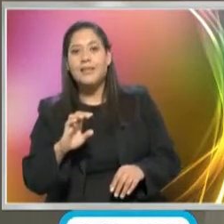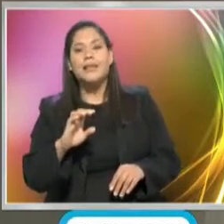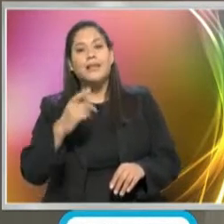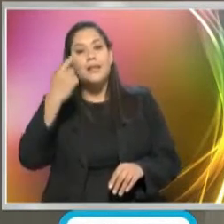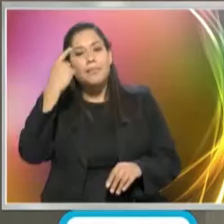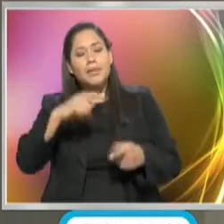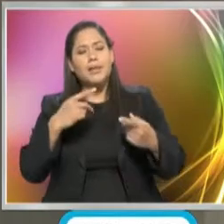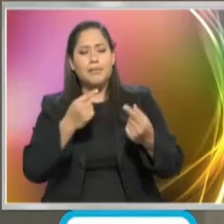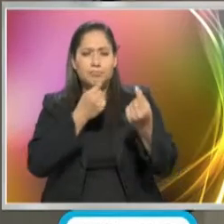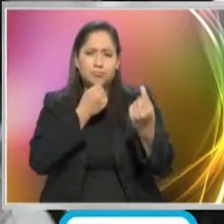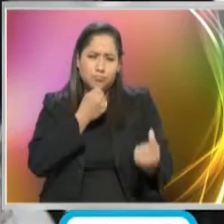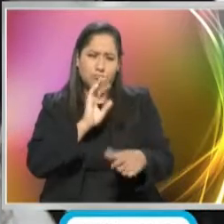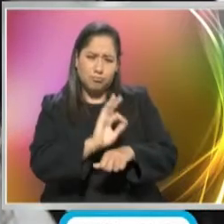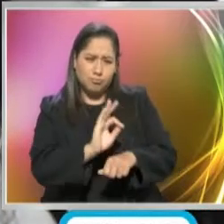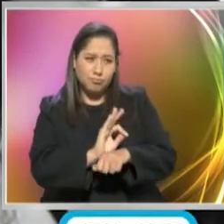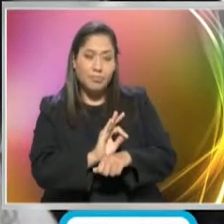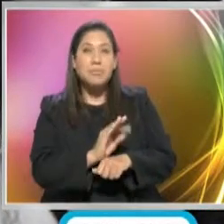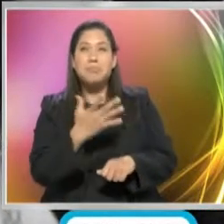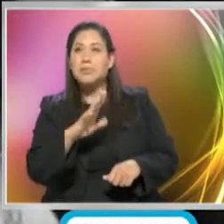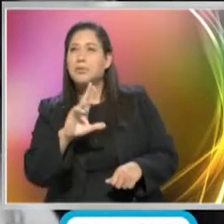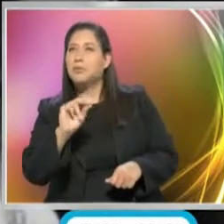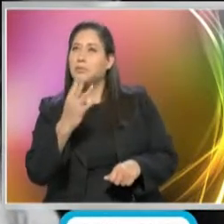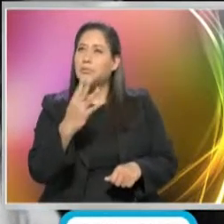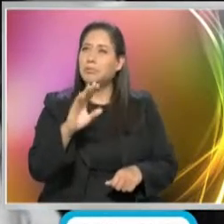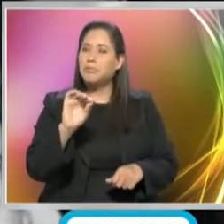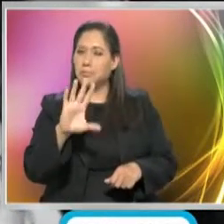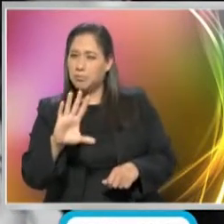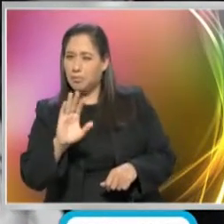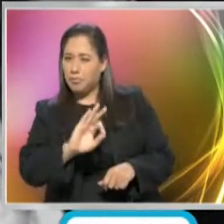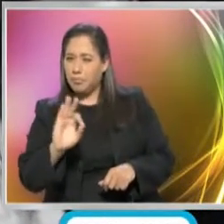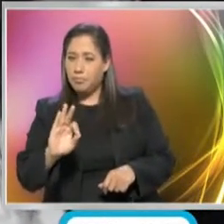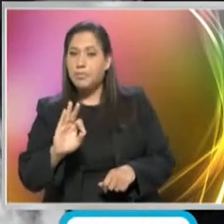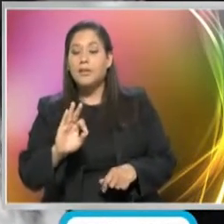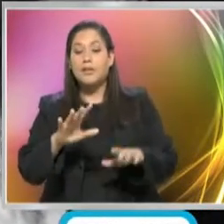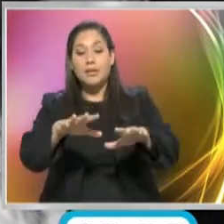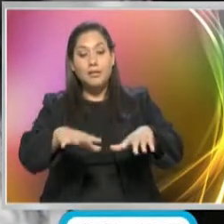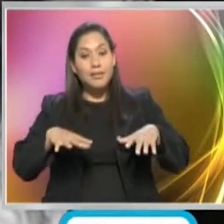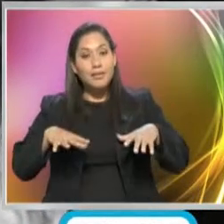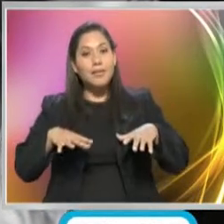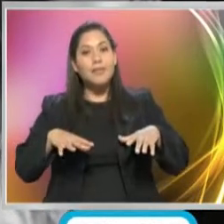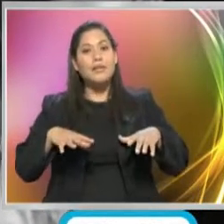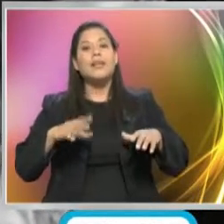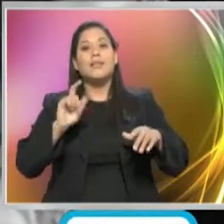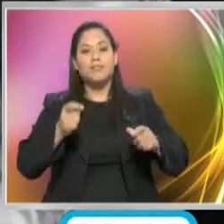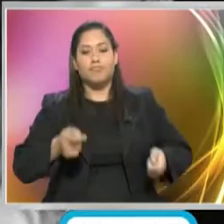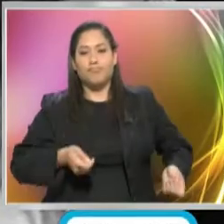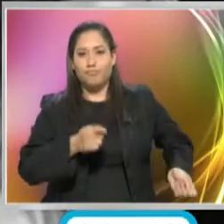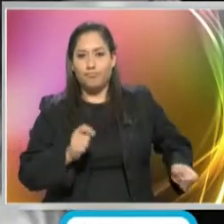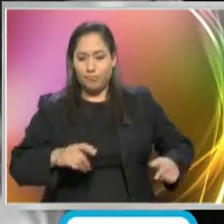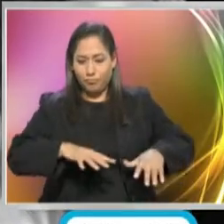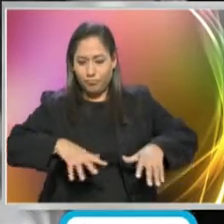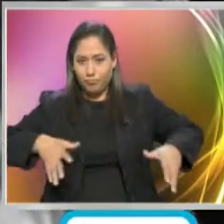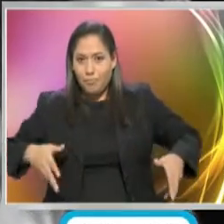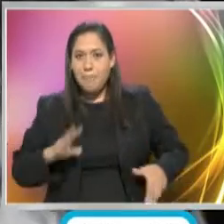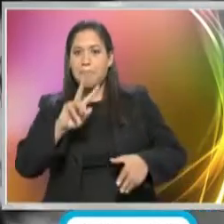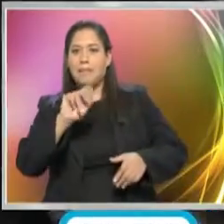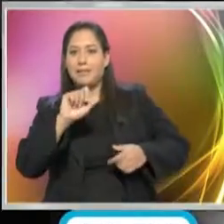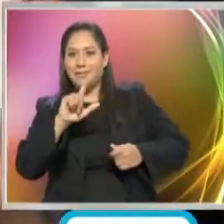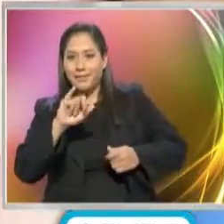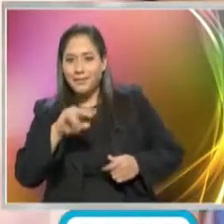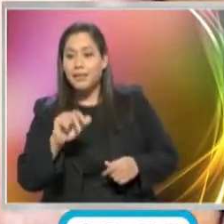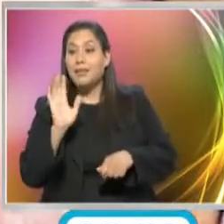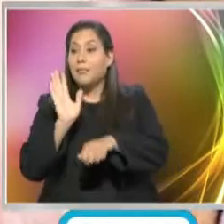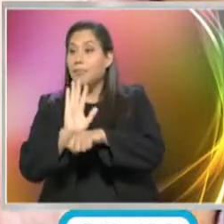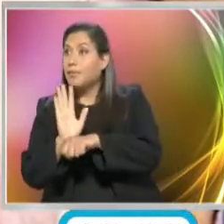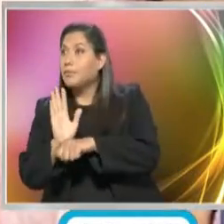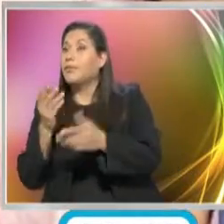al público infantil, fue por ahí del 84-85 la puesta en escena de Vaselina. La película la adaptaron al teatro,